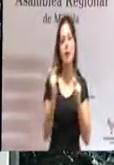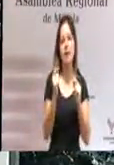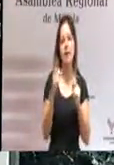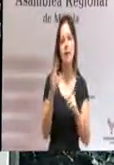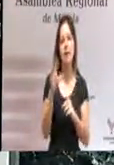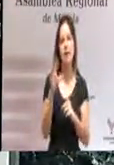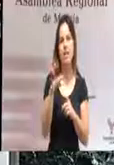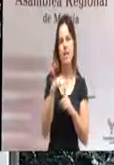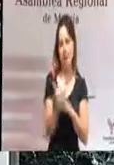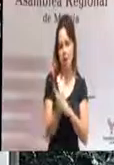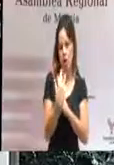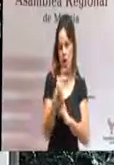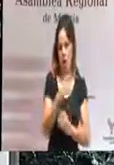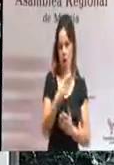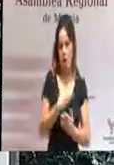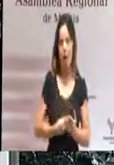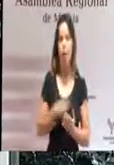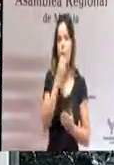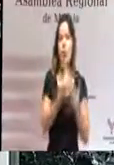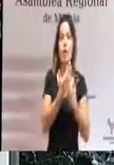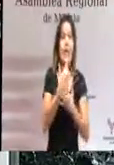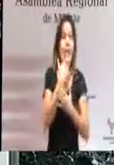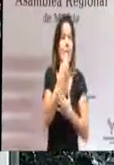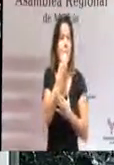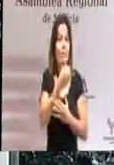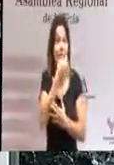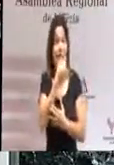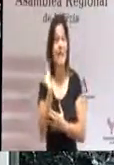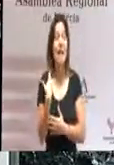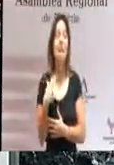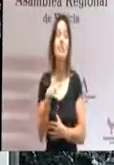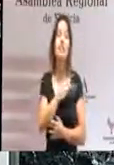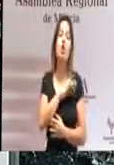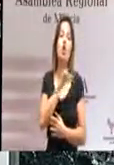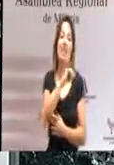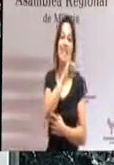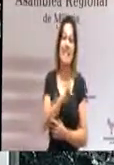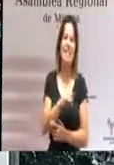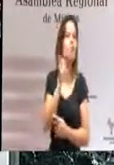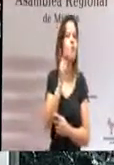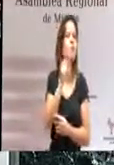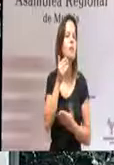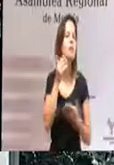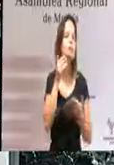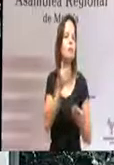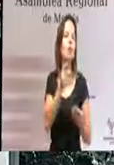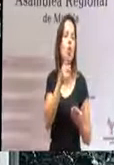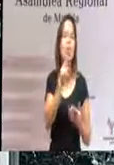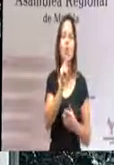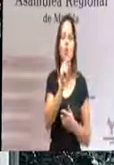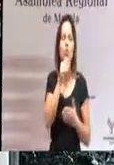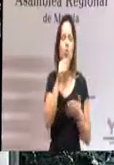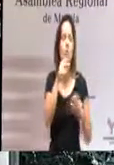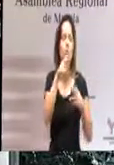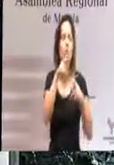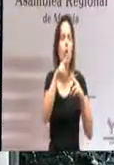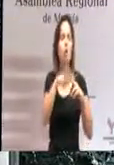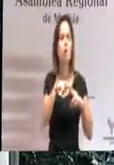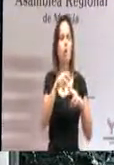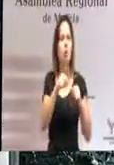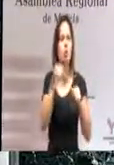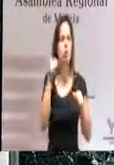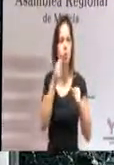Región, buenos días, casi buenas tardes ya. Señor Sánchez, solo le voy a dedicar a usted un minuto para analizar su